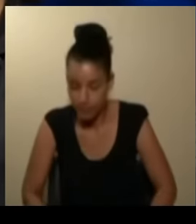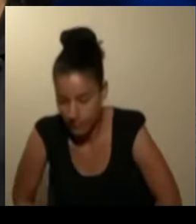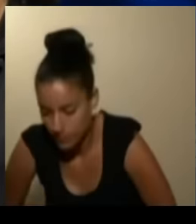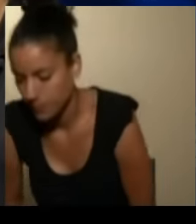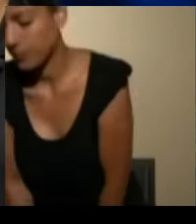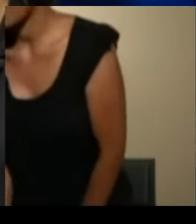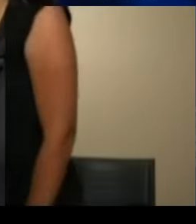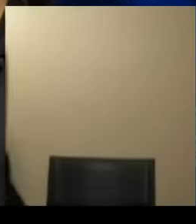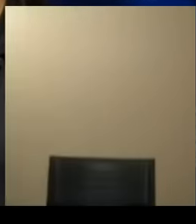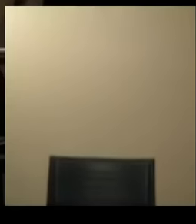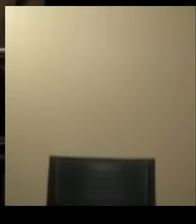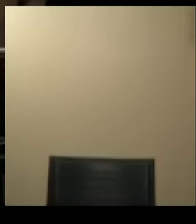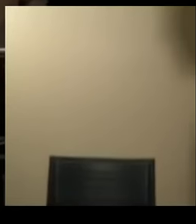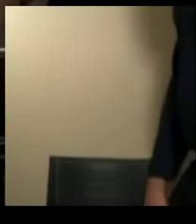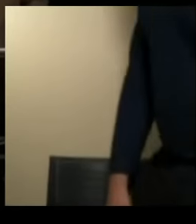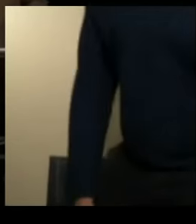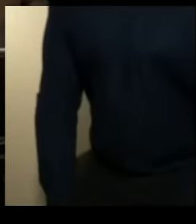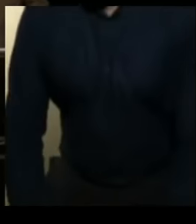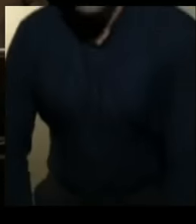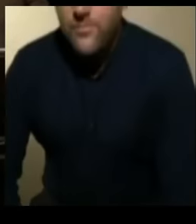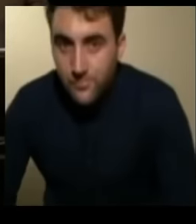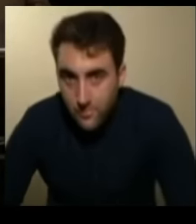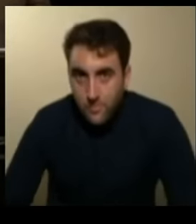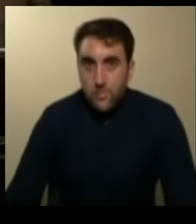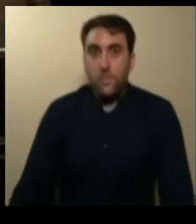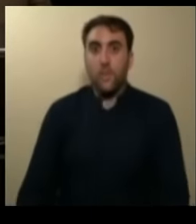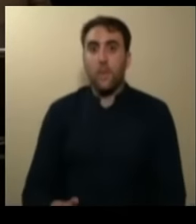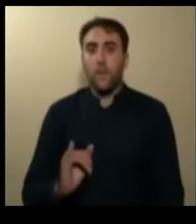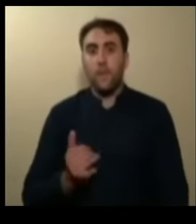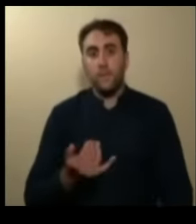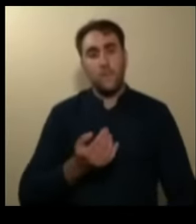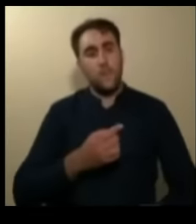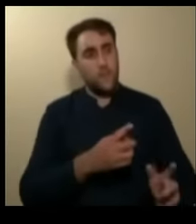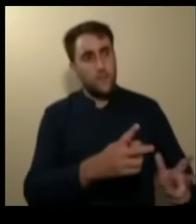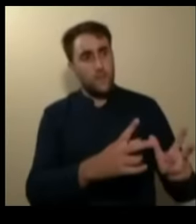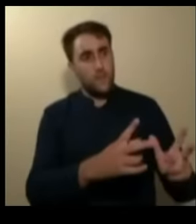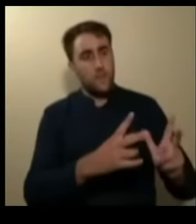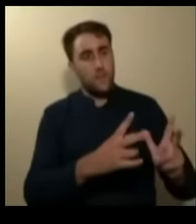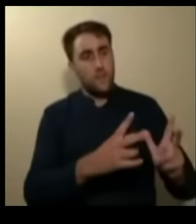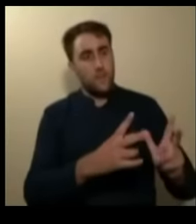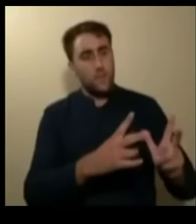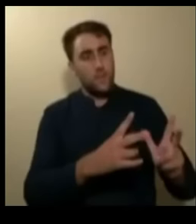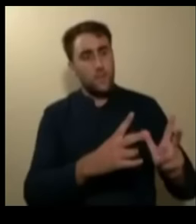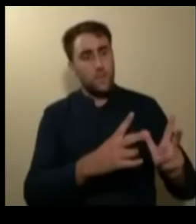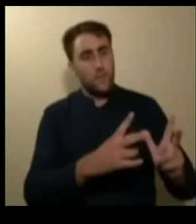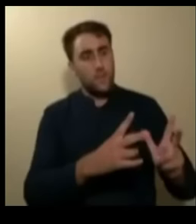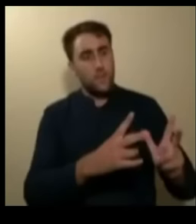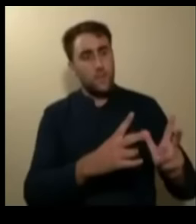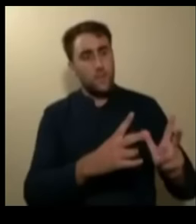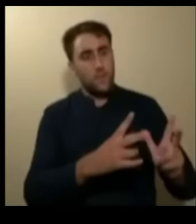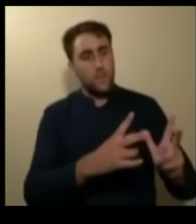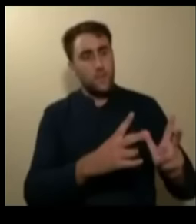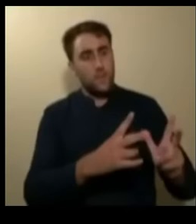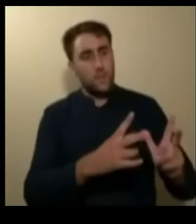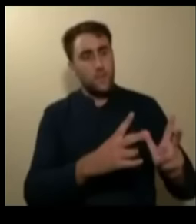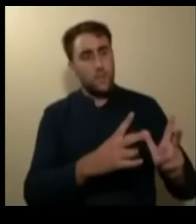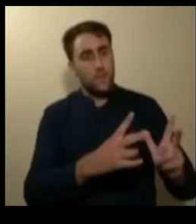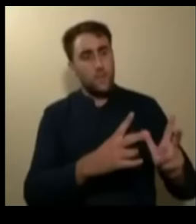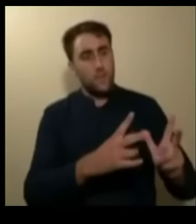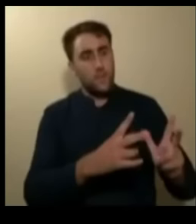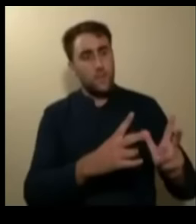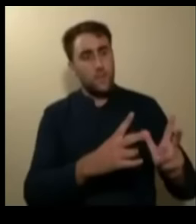4 minutos el senador Gustavo Penadez. Si el Frente Amplio hubiera hecho algo de lo que acabamos de escuchar durante los 15 años, seguramente la situación de la vivienda estaría